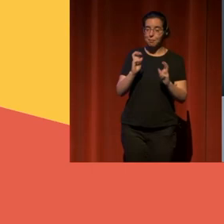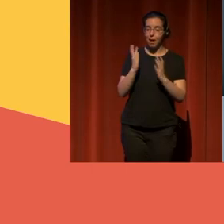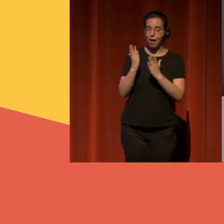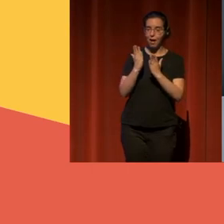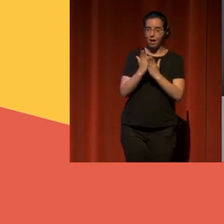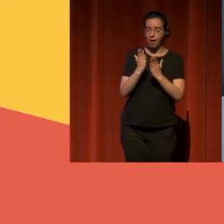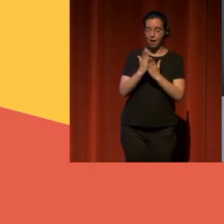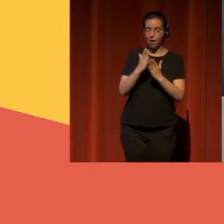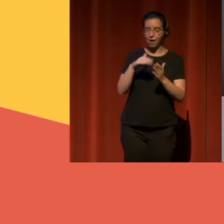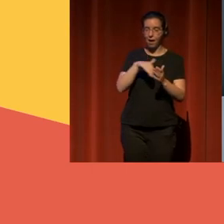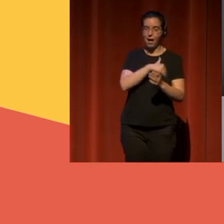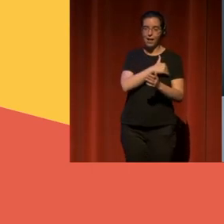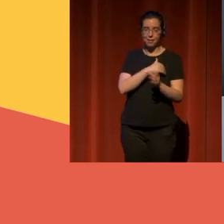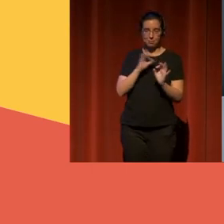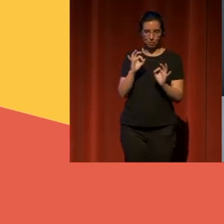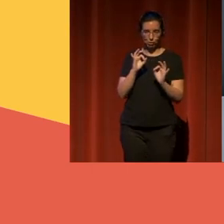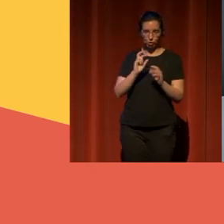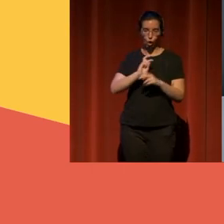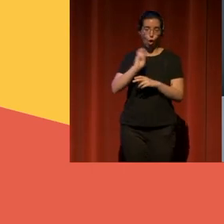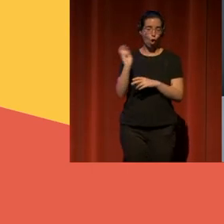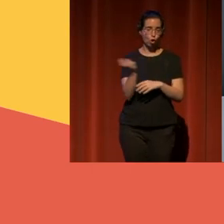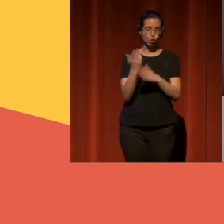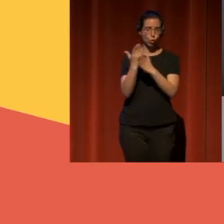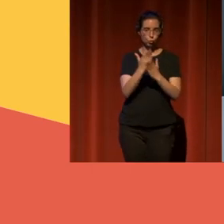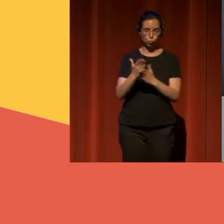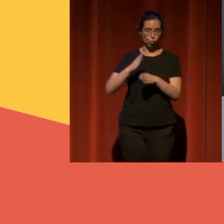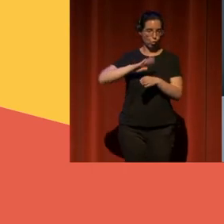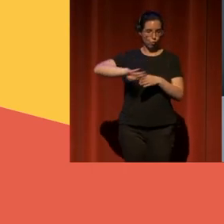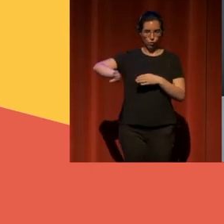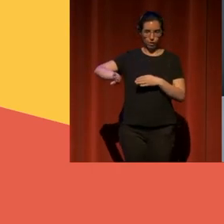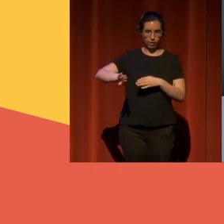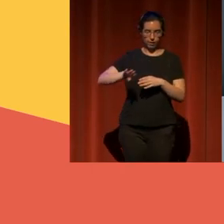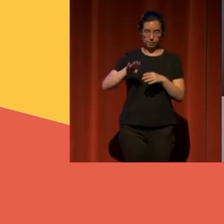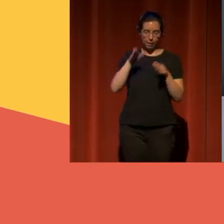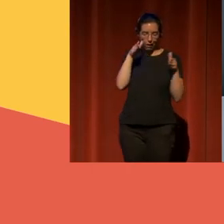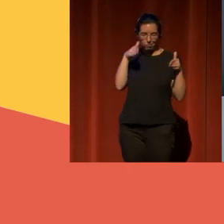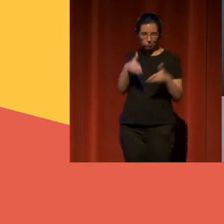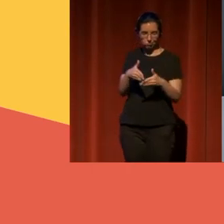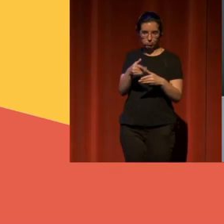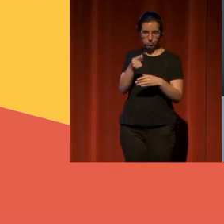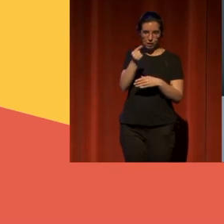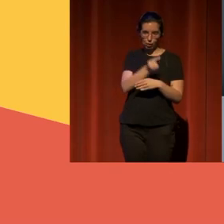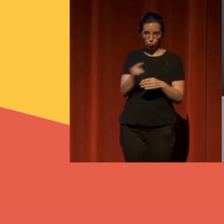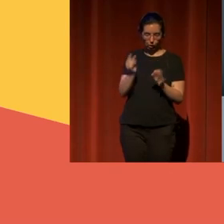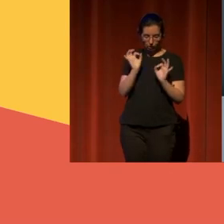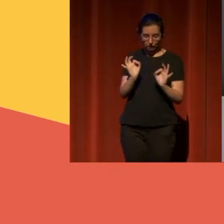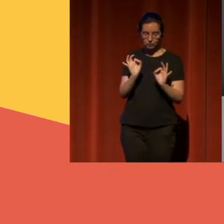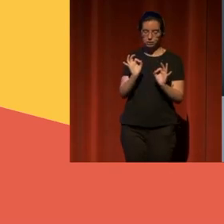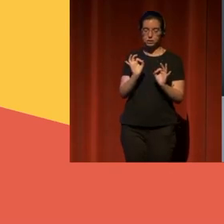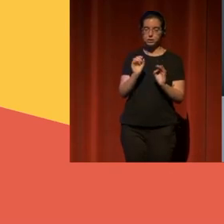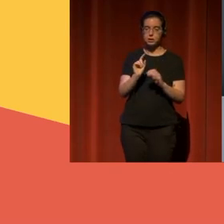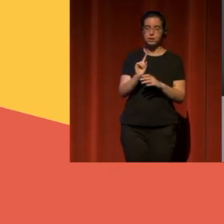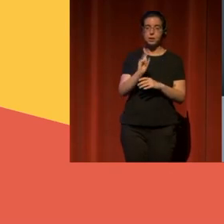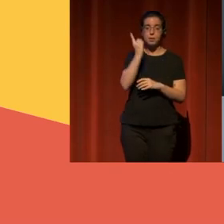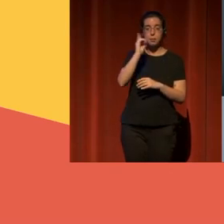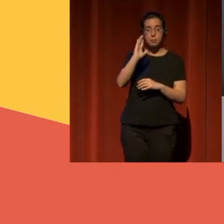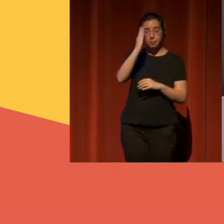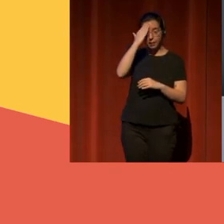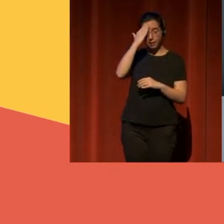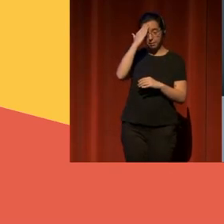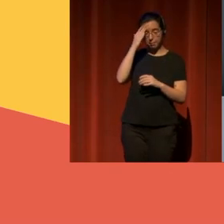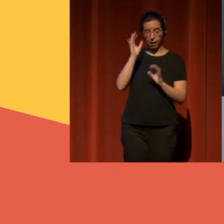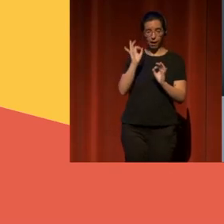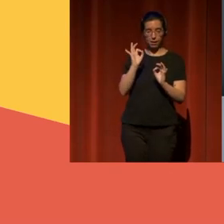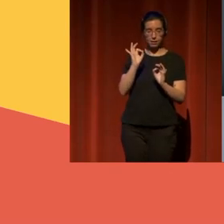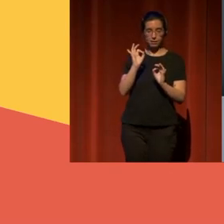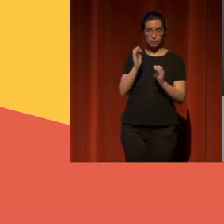fuera de momento otro tipo de estudios para restringir más los resultados. Y uno de los principales aspectos que se señalan